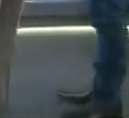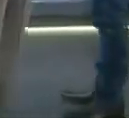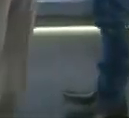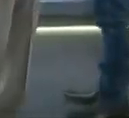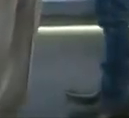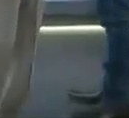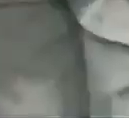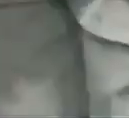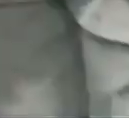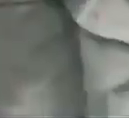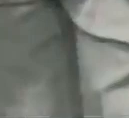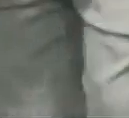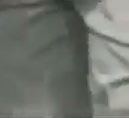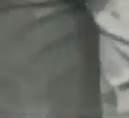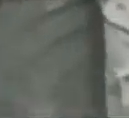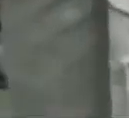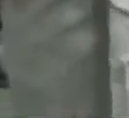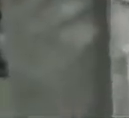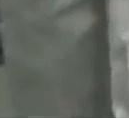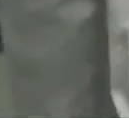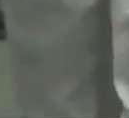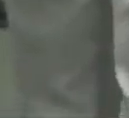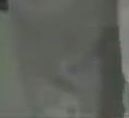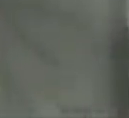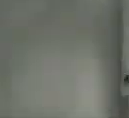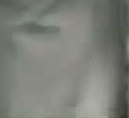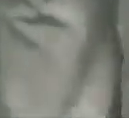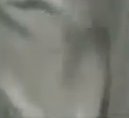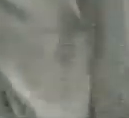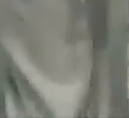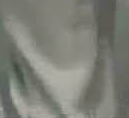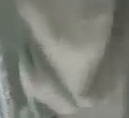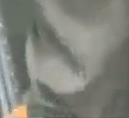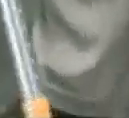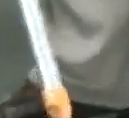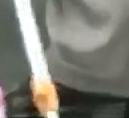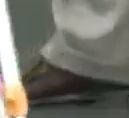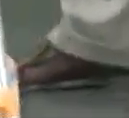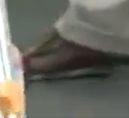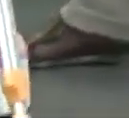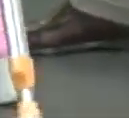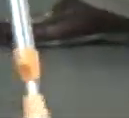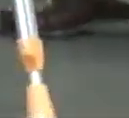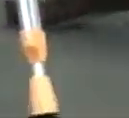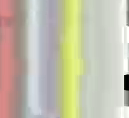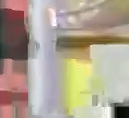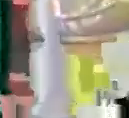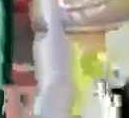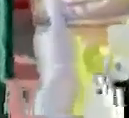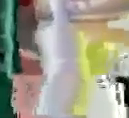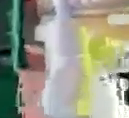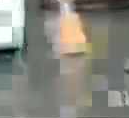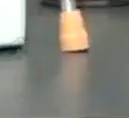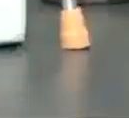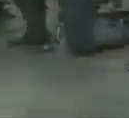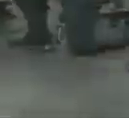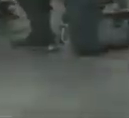Sigue, sigue. Que no vayan a decir que ya tiene salud. Cardier. Ahí